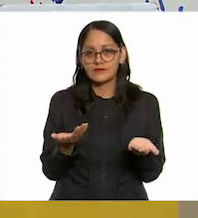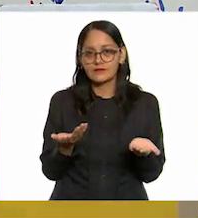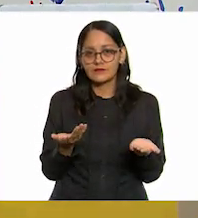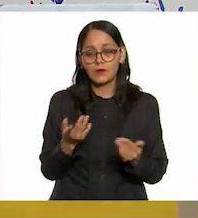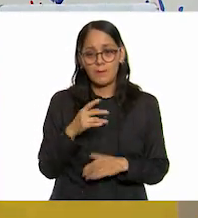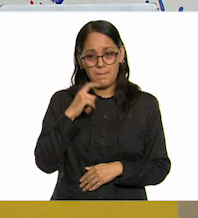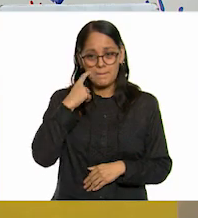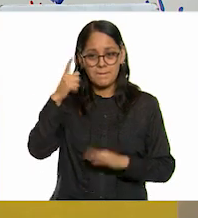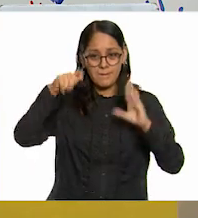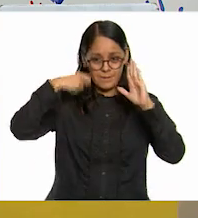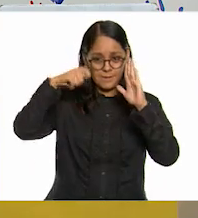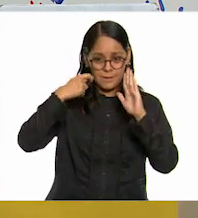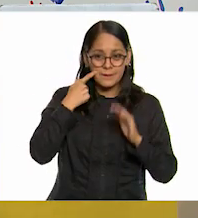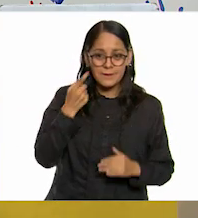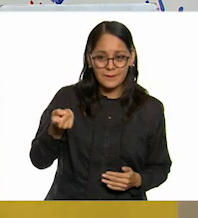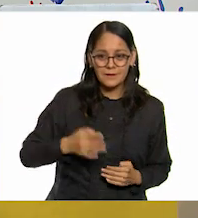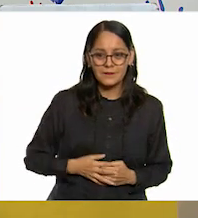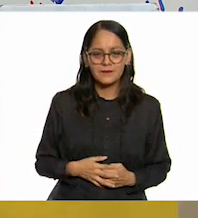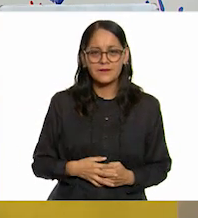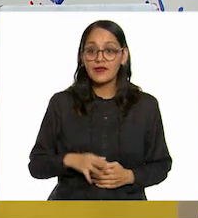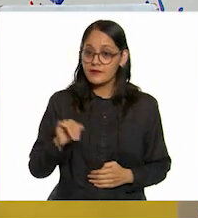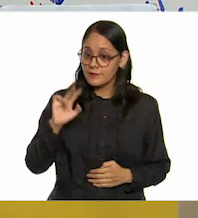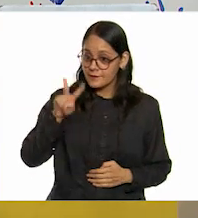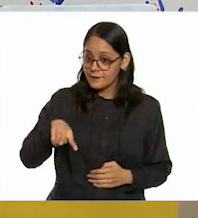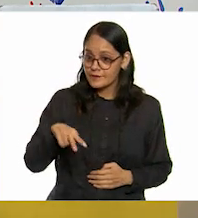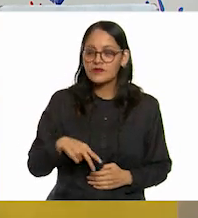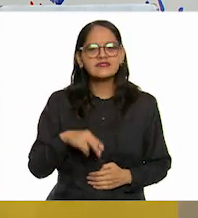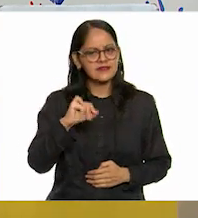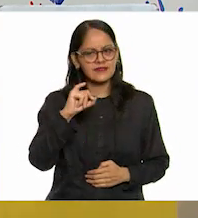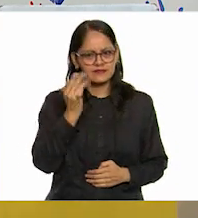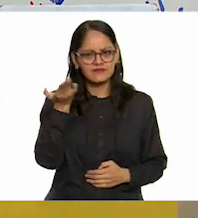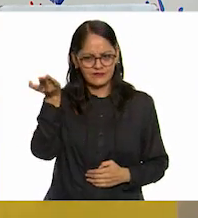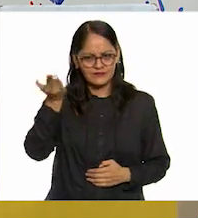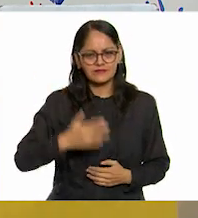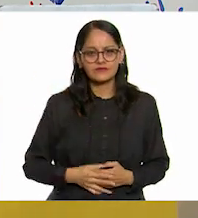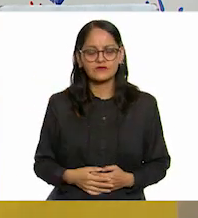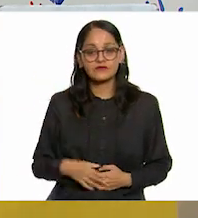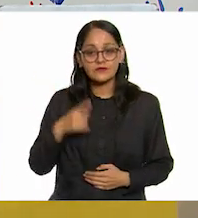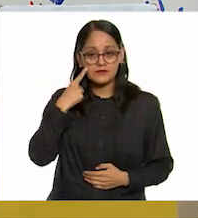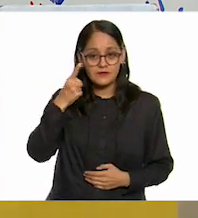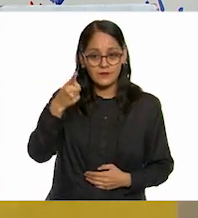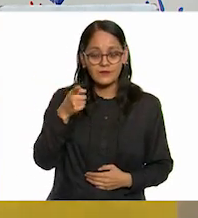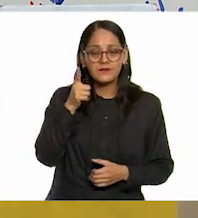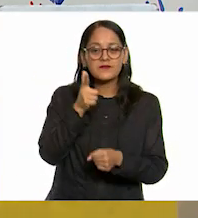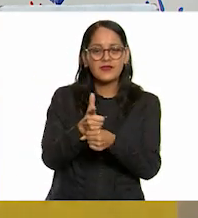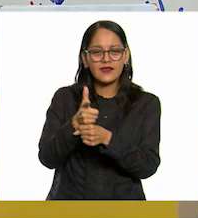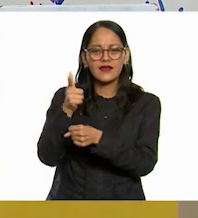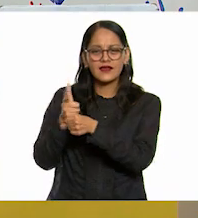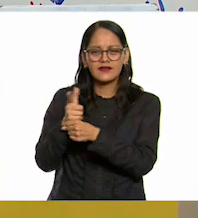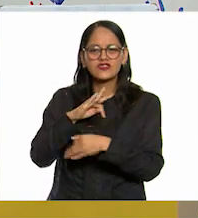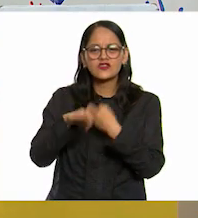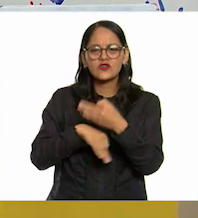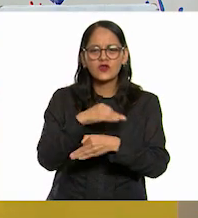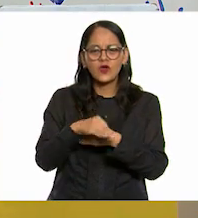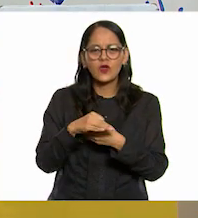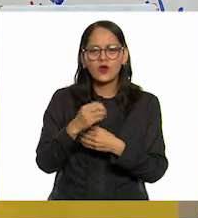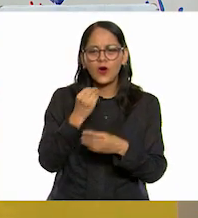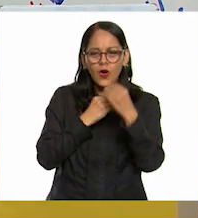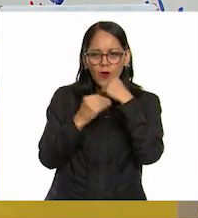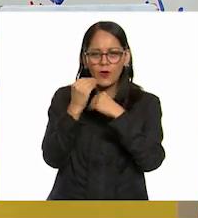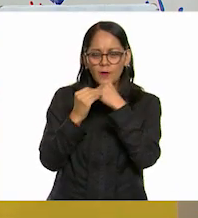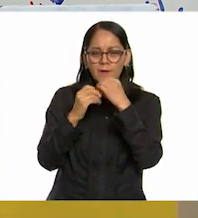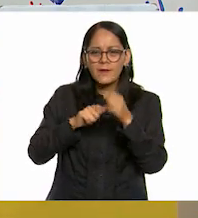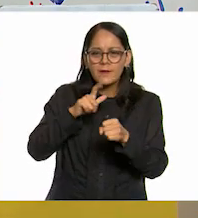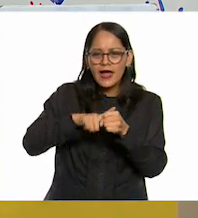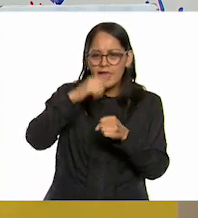Pues vemos una cápsula. ¿En serio? Sí, en esa podemos darnos cuenta de todos los beneficios que